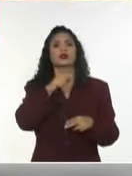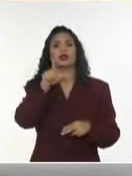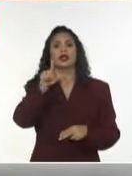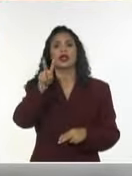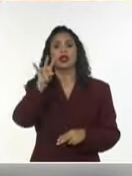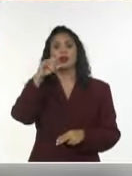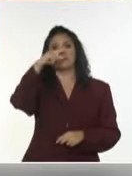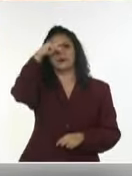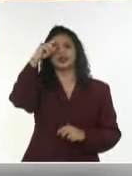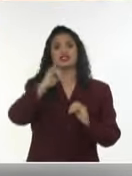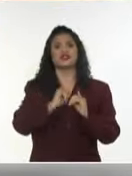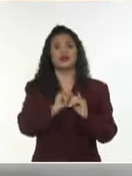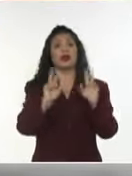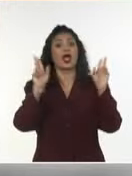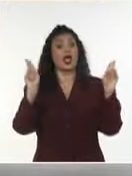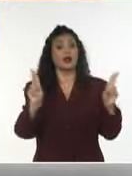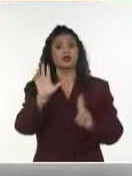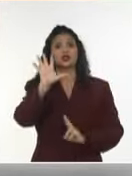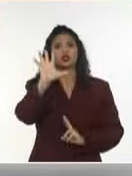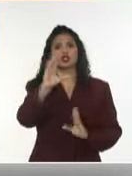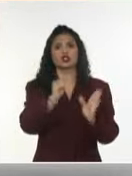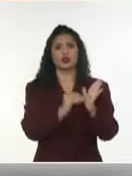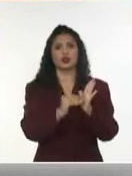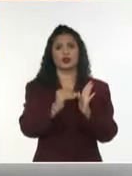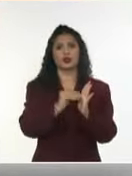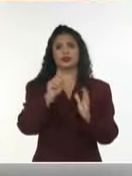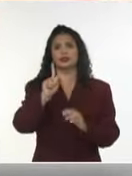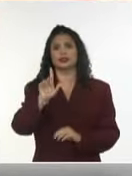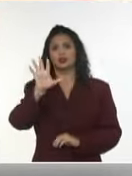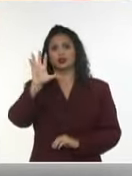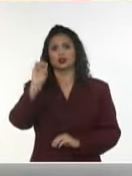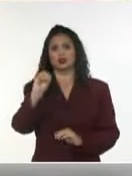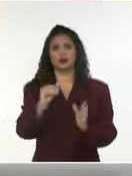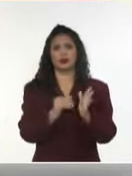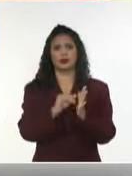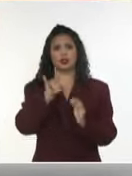5.150.092 votos en unos comicios que transcurrieron sin incidentes.